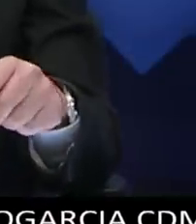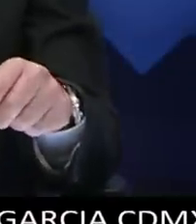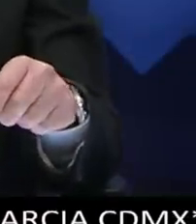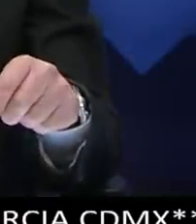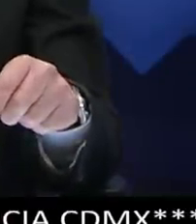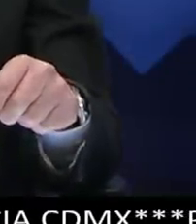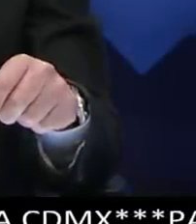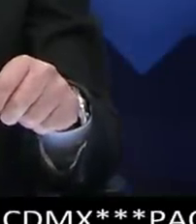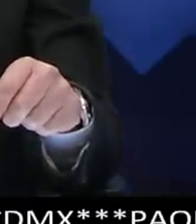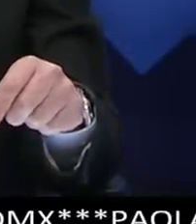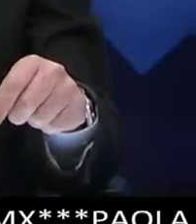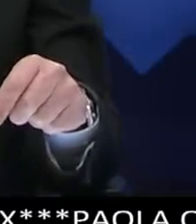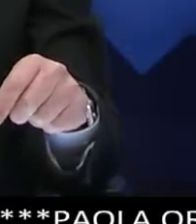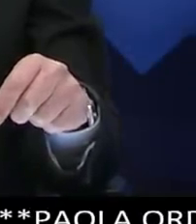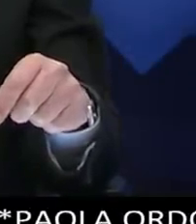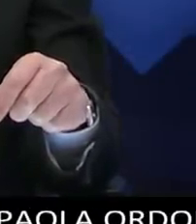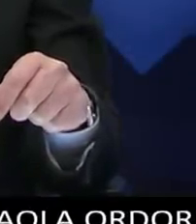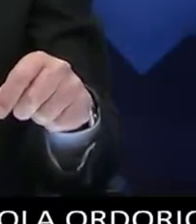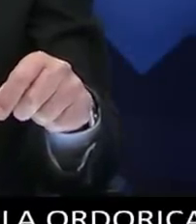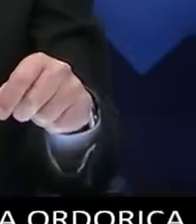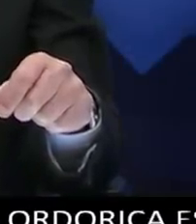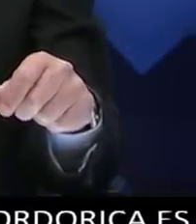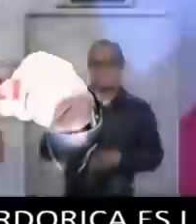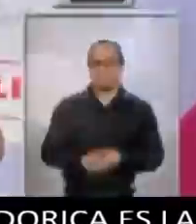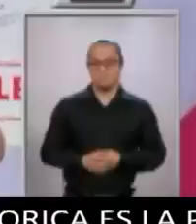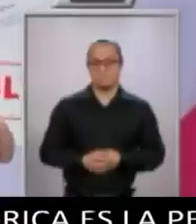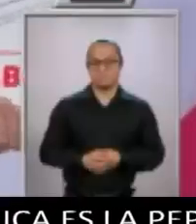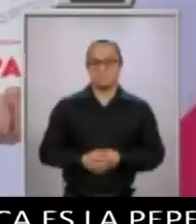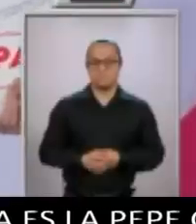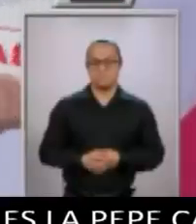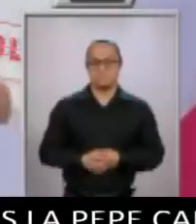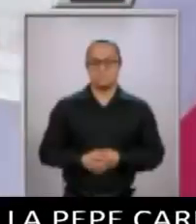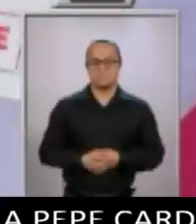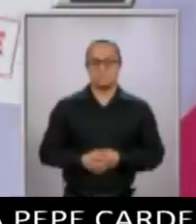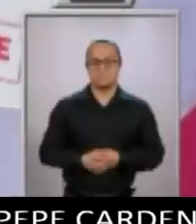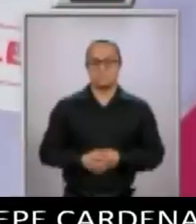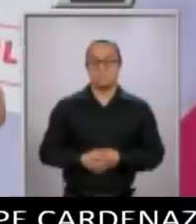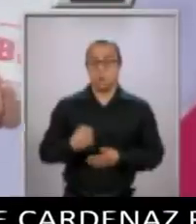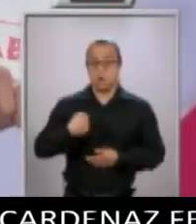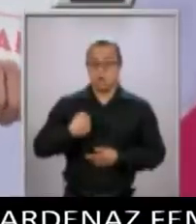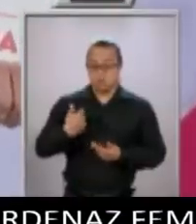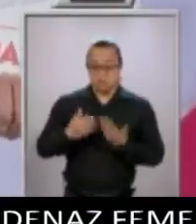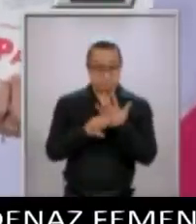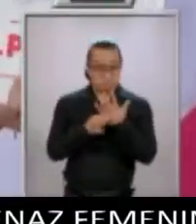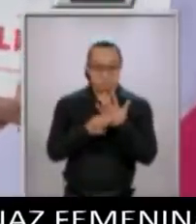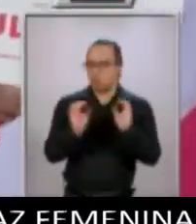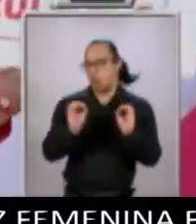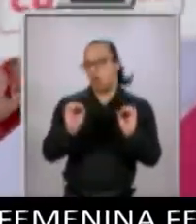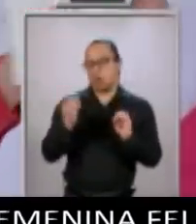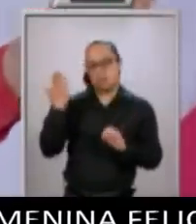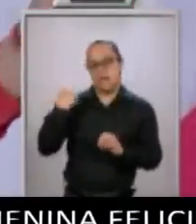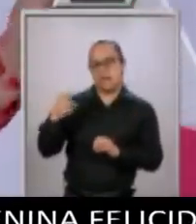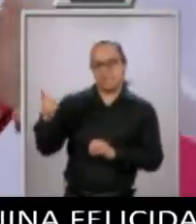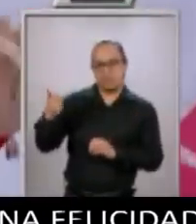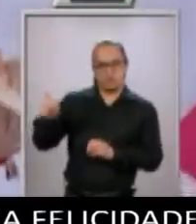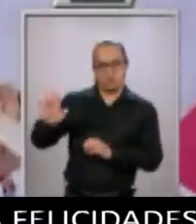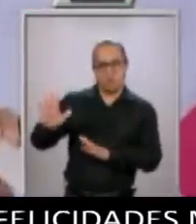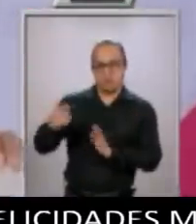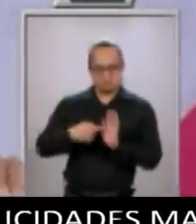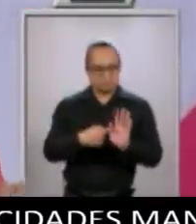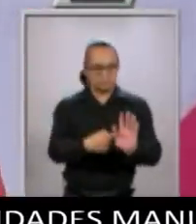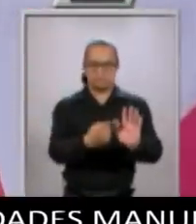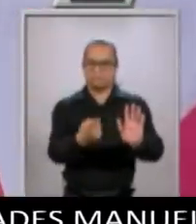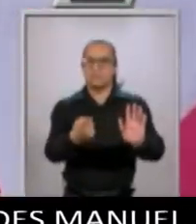protagonista. Sí, mira, yo la verdad, lo único que no me gusta de todo esto es que yo hubiera pensado que el